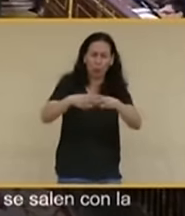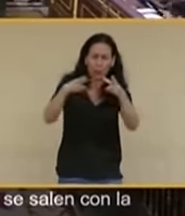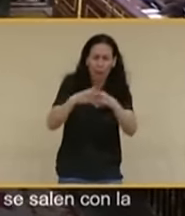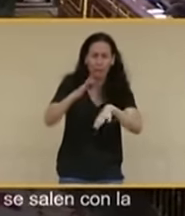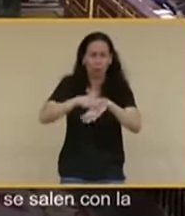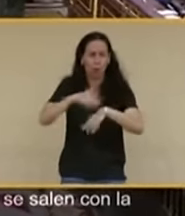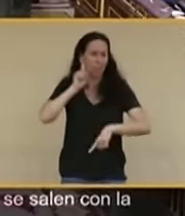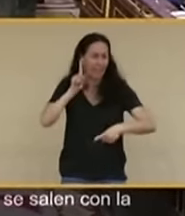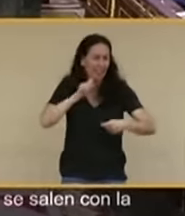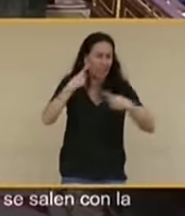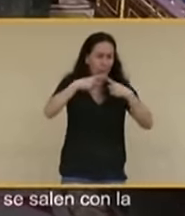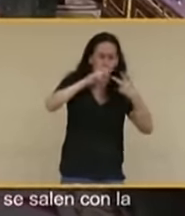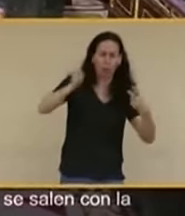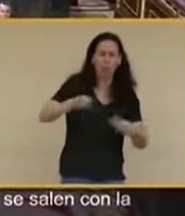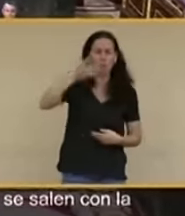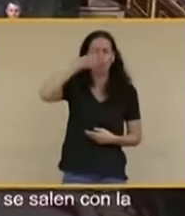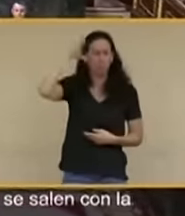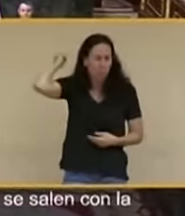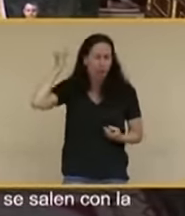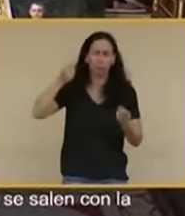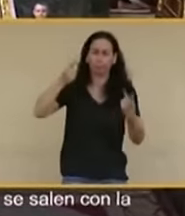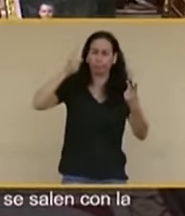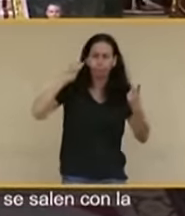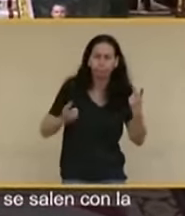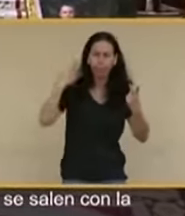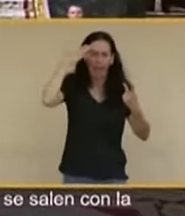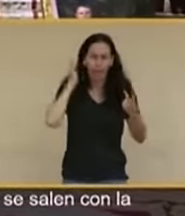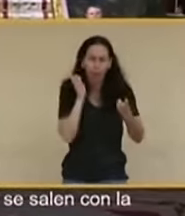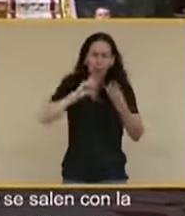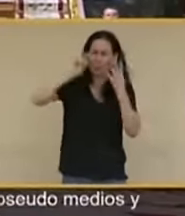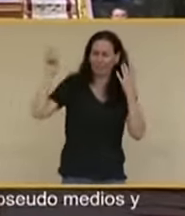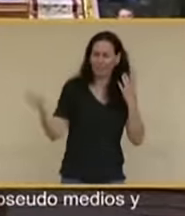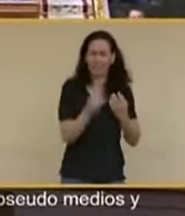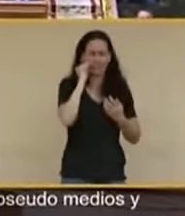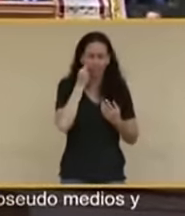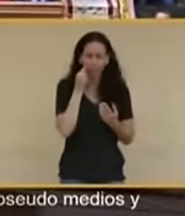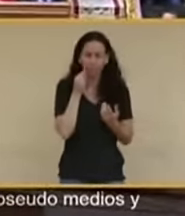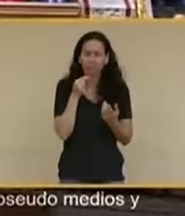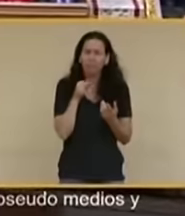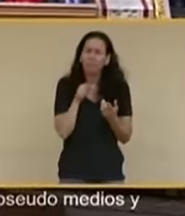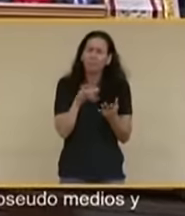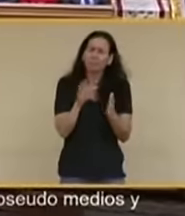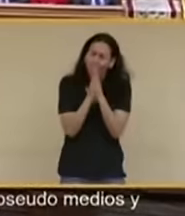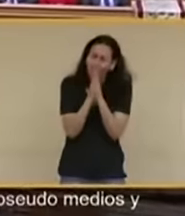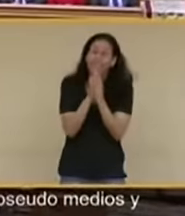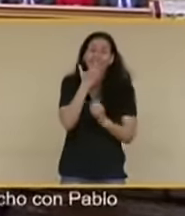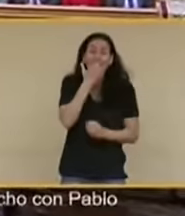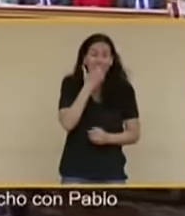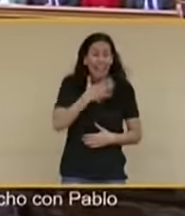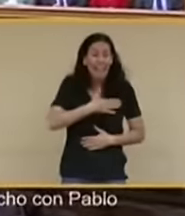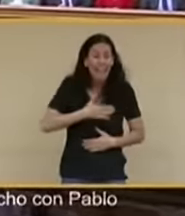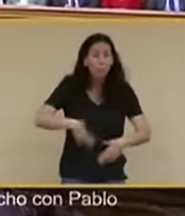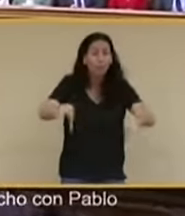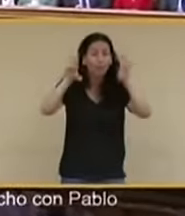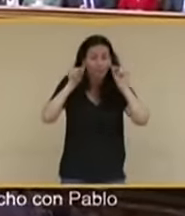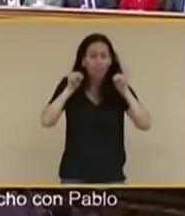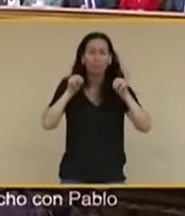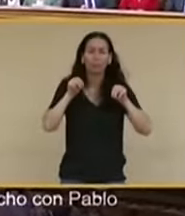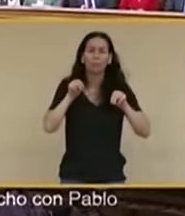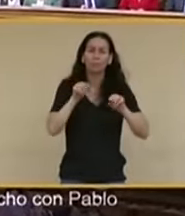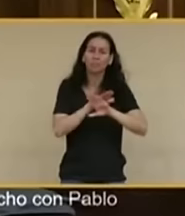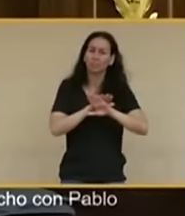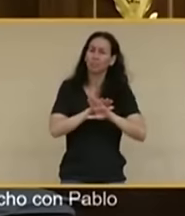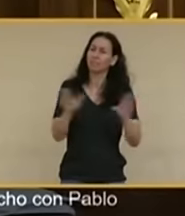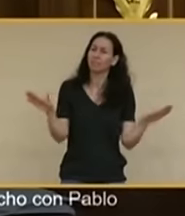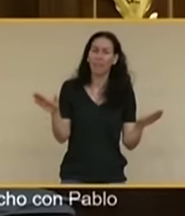Montero, con Mónica Oltra, con Mónica García, con Ada Colau y con tantas más. Y si de verdad queremos acabar con esto, no basta con